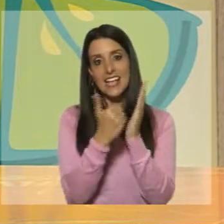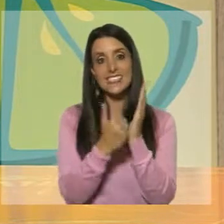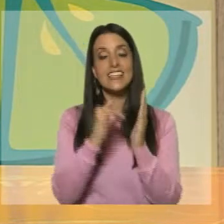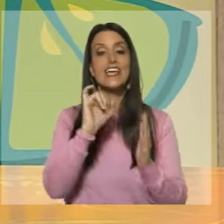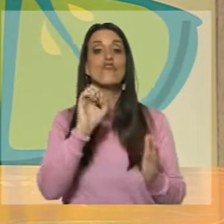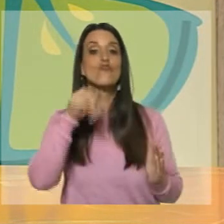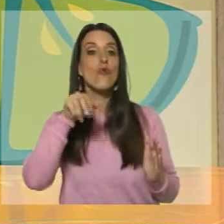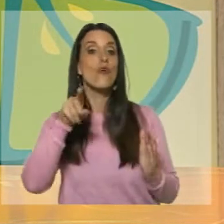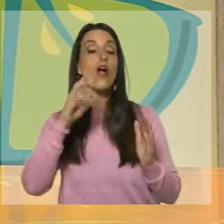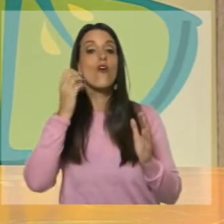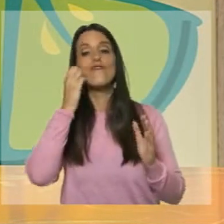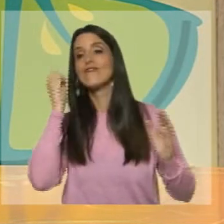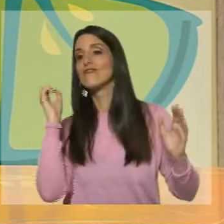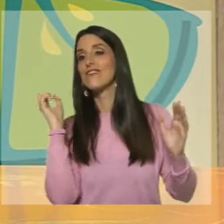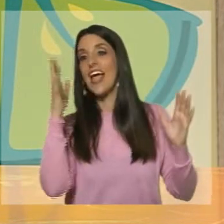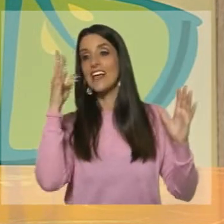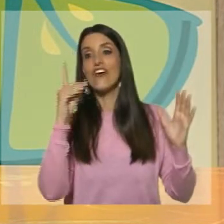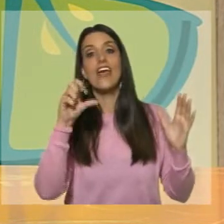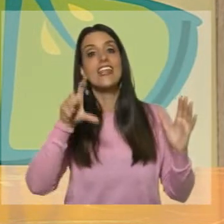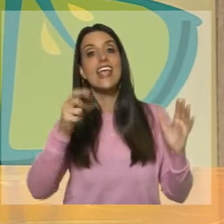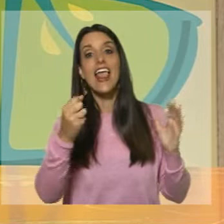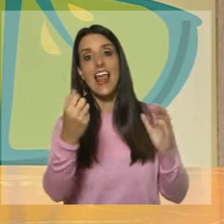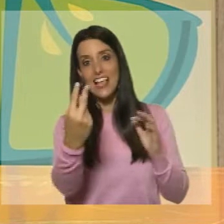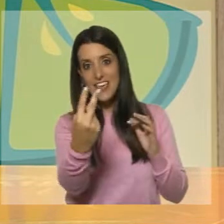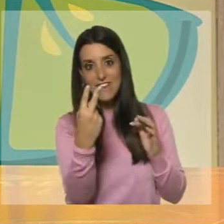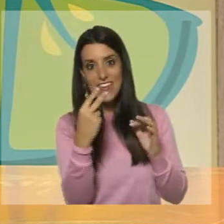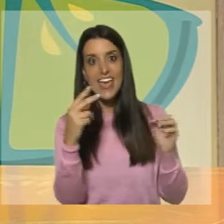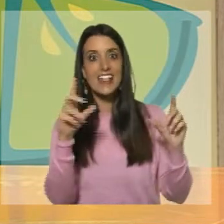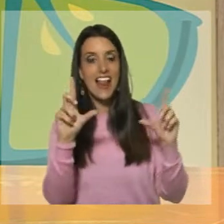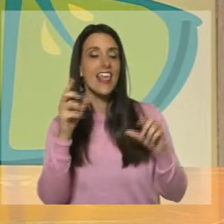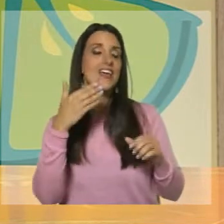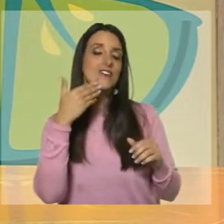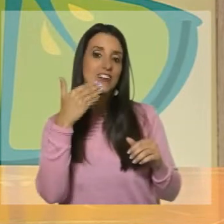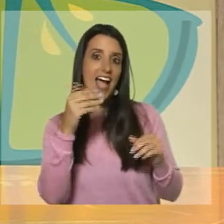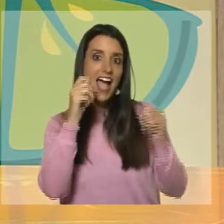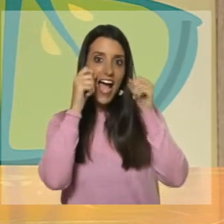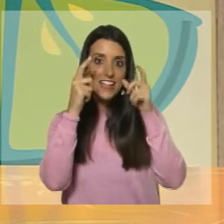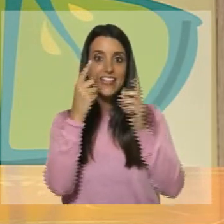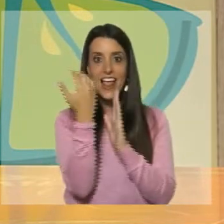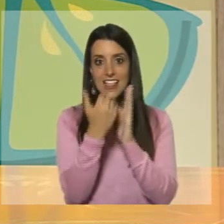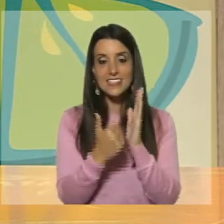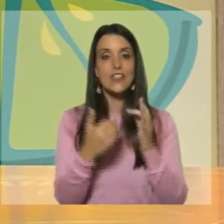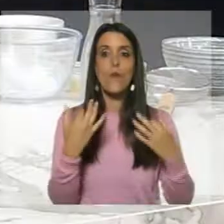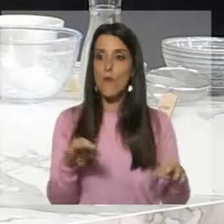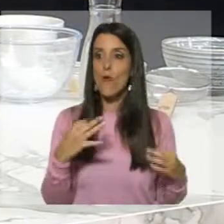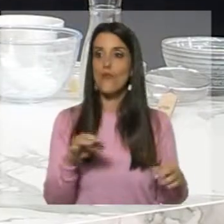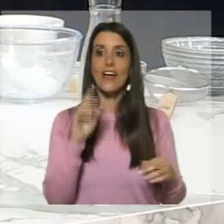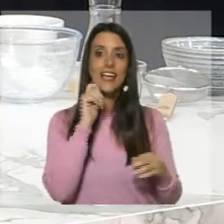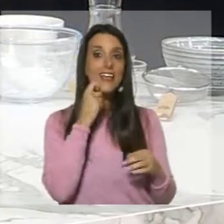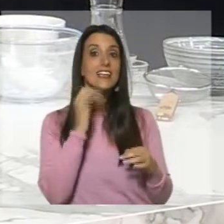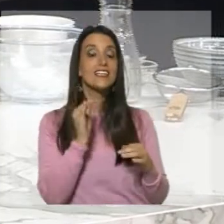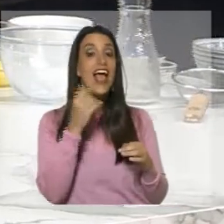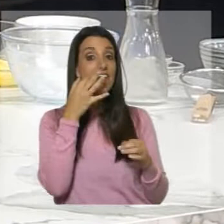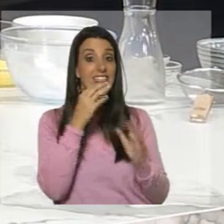Yum. Le mandamos un beso grande a Daniela, que nos está acompañando desde Yum. Muy atenta a tu receta, Pauli. Qué bueno. Sí, porque la verdad es que es